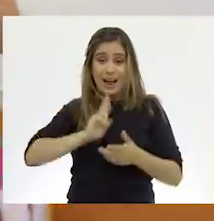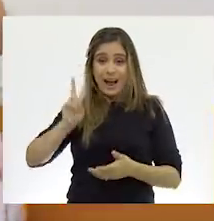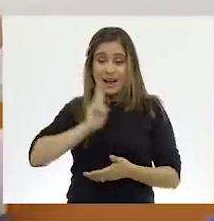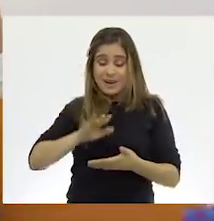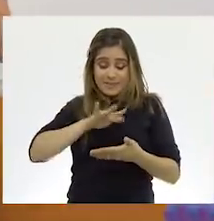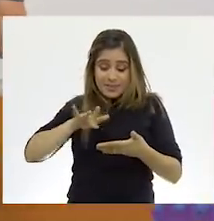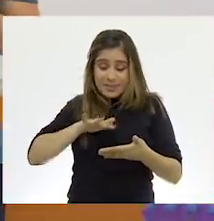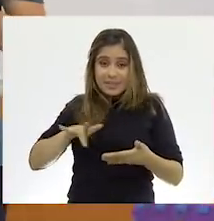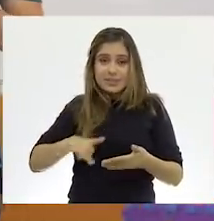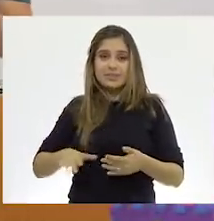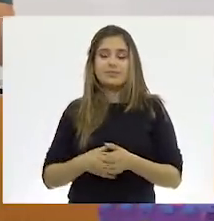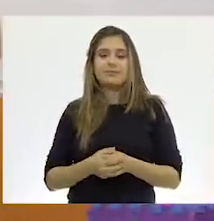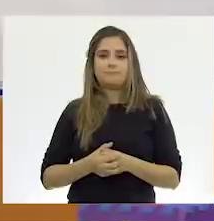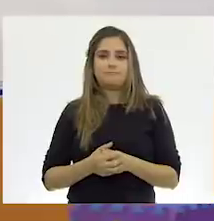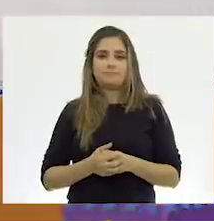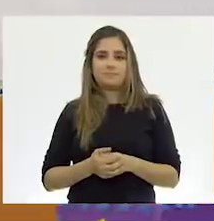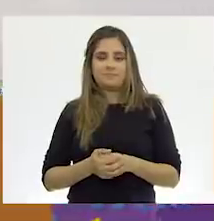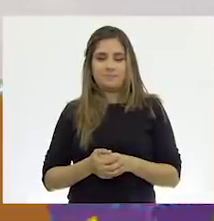Veamos.